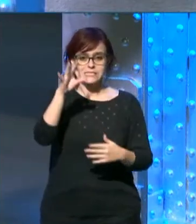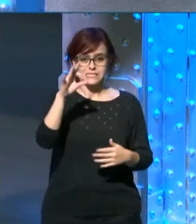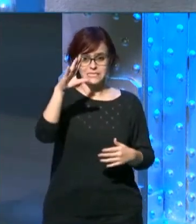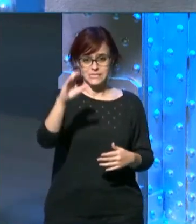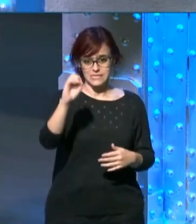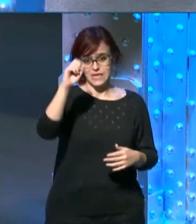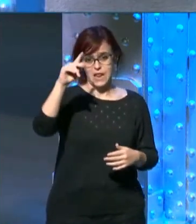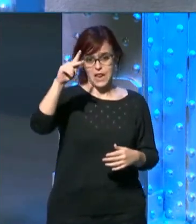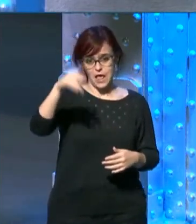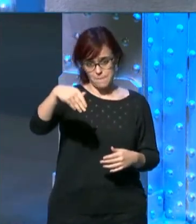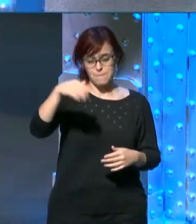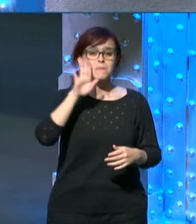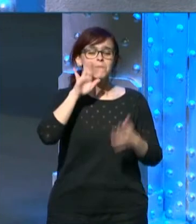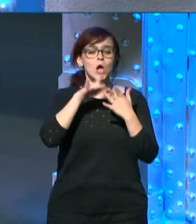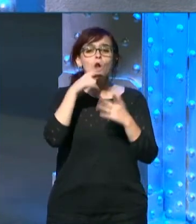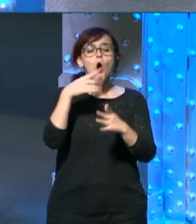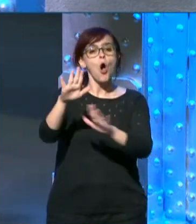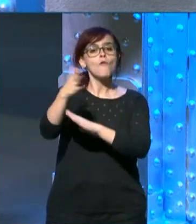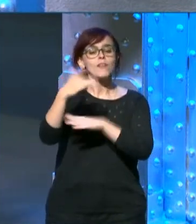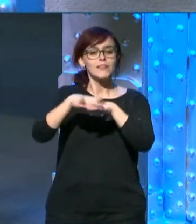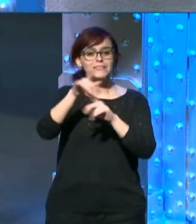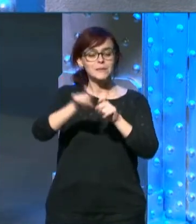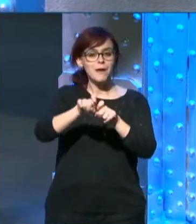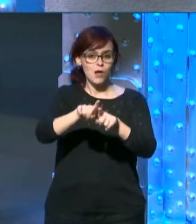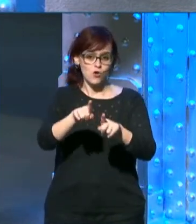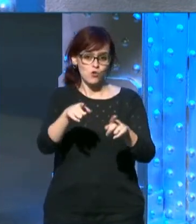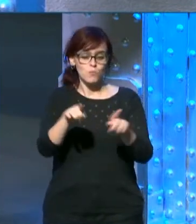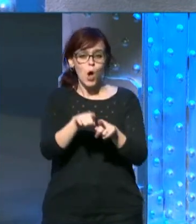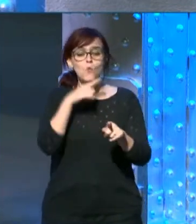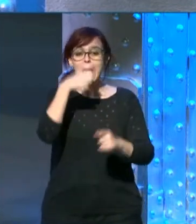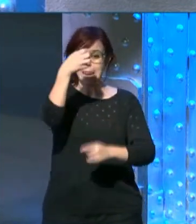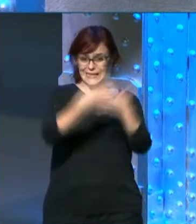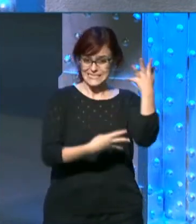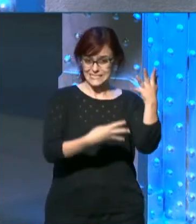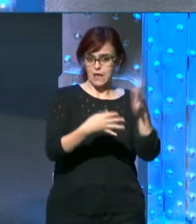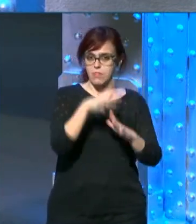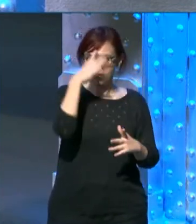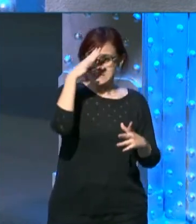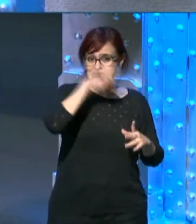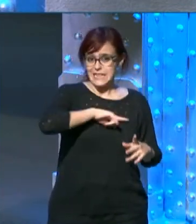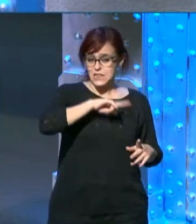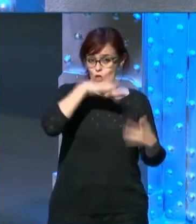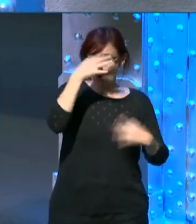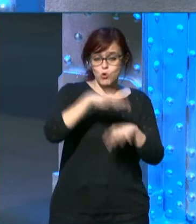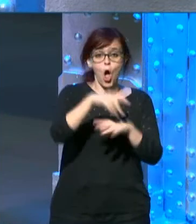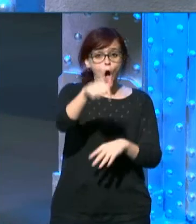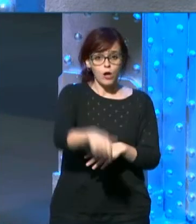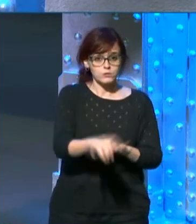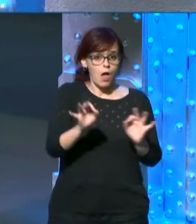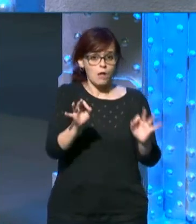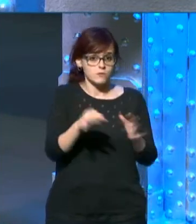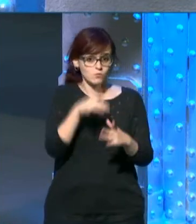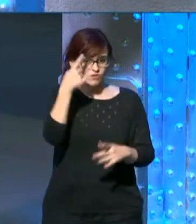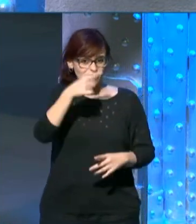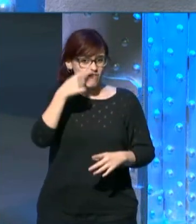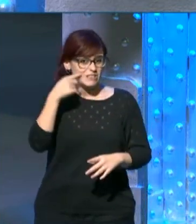más extendidos. Entonces, lo que te propone es crear una lista. Empieza sentido común. Como veréis, nada de lo que os vamos a contar hoy es nada que no sea